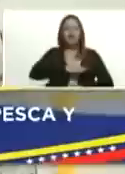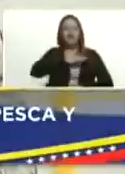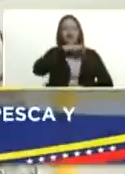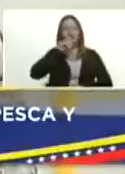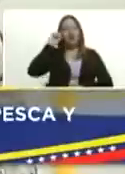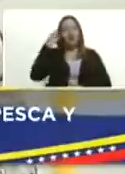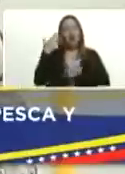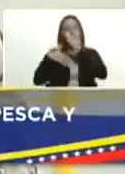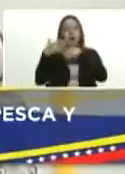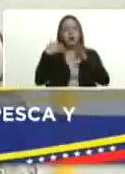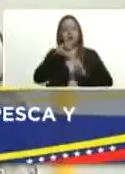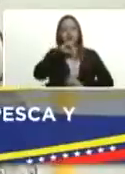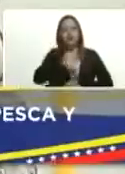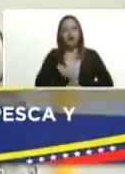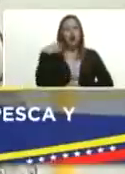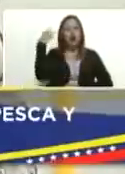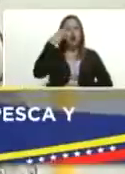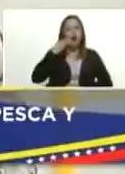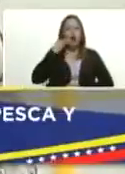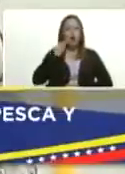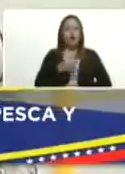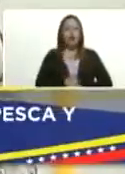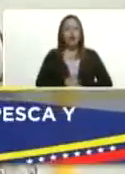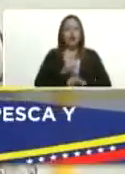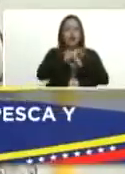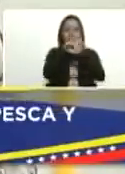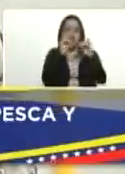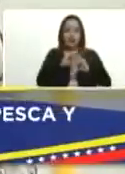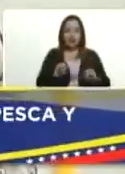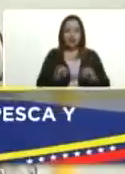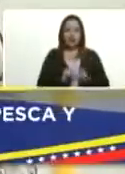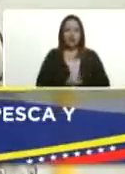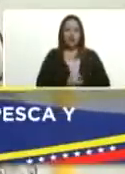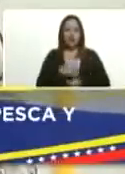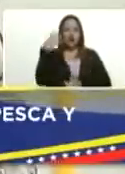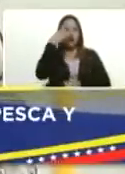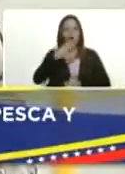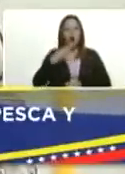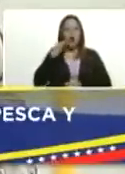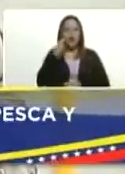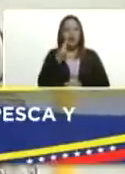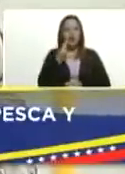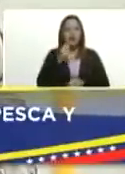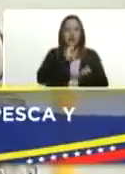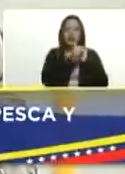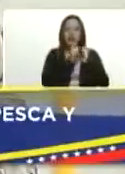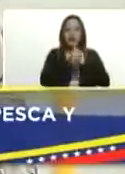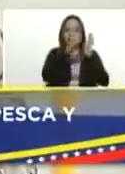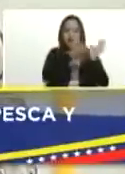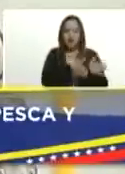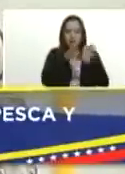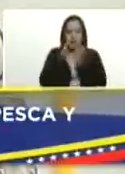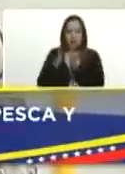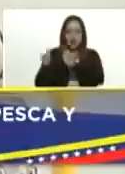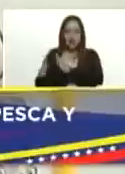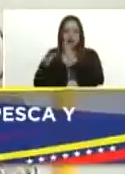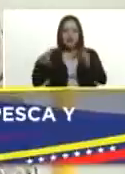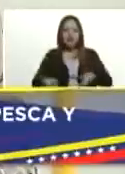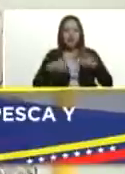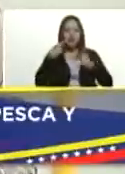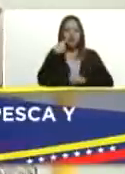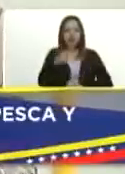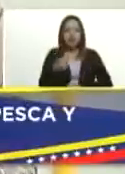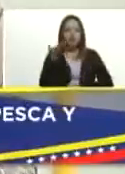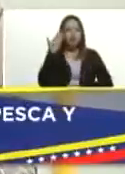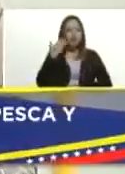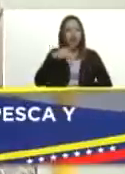recuerdos de una juventud feliz, de una juventud deportiva. Siempre lo digo, y la otra